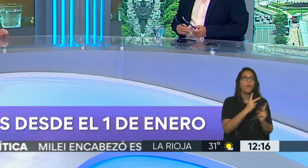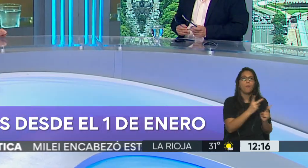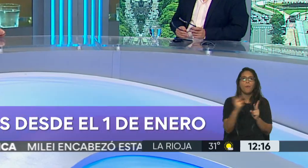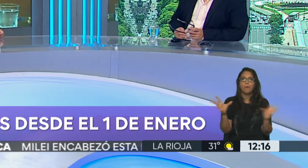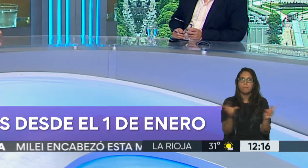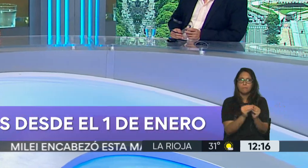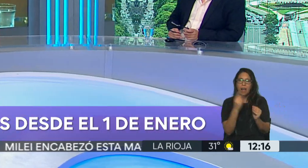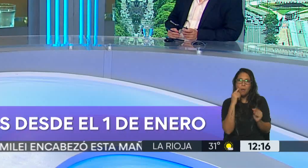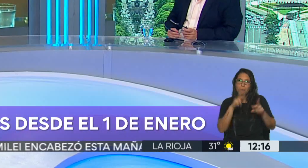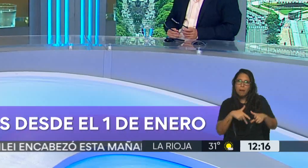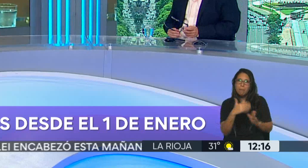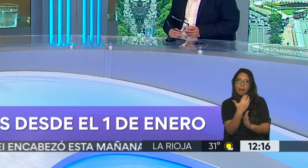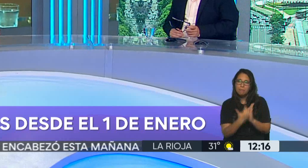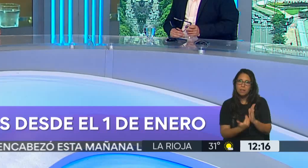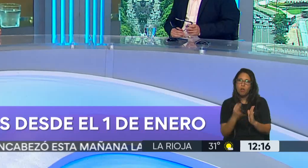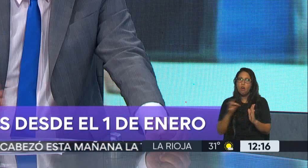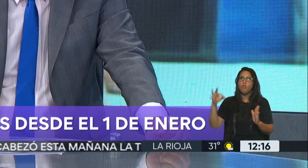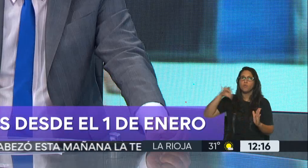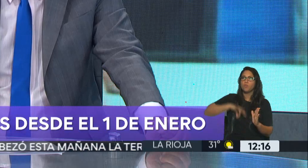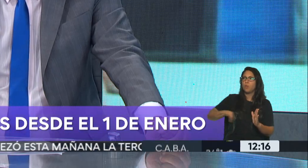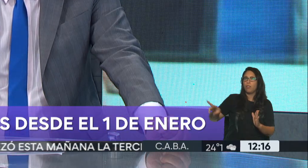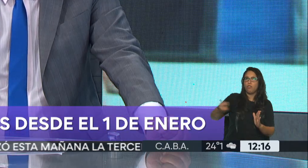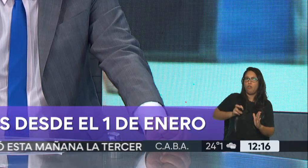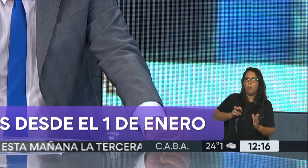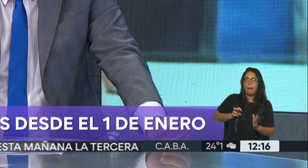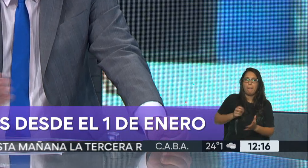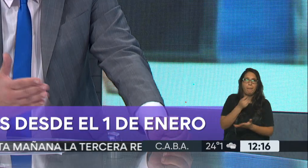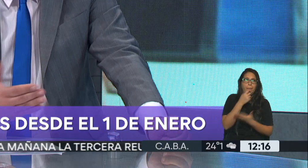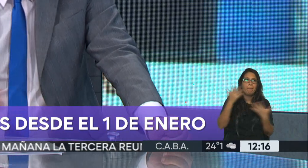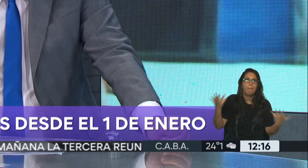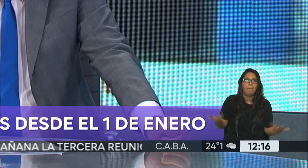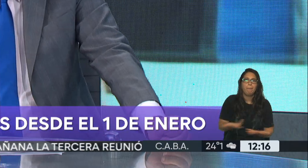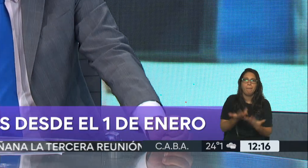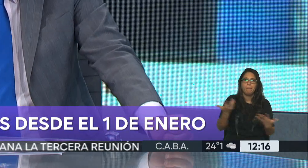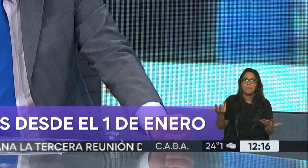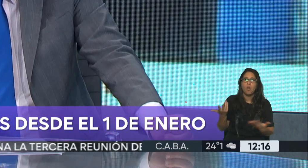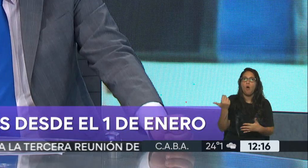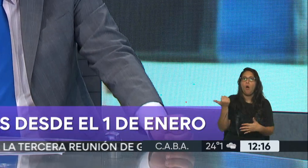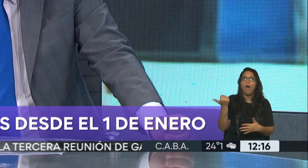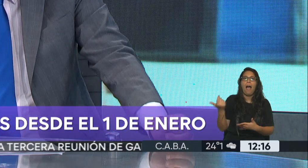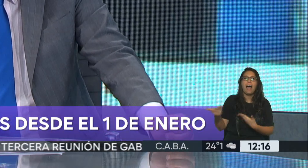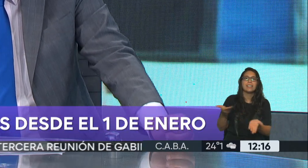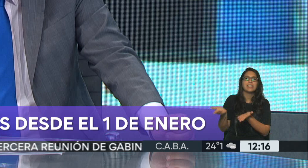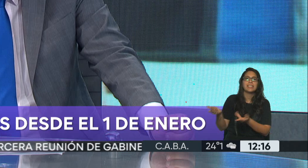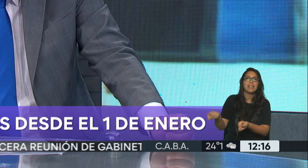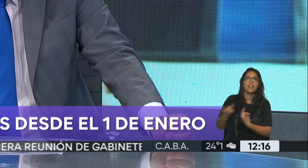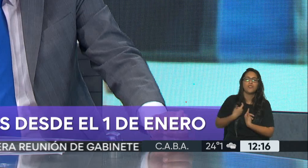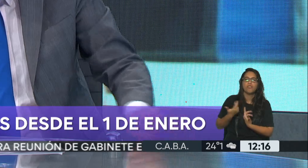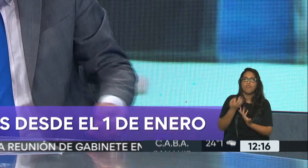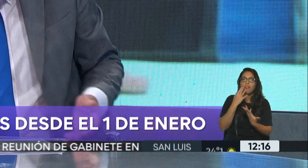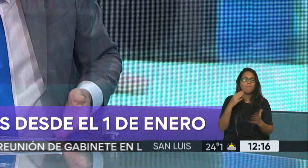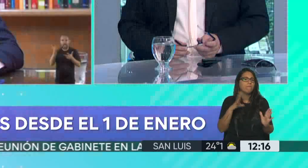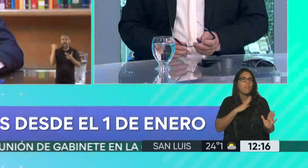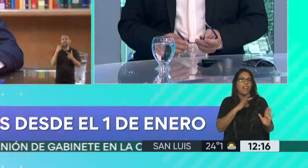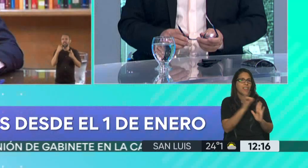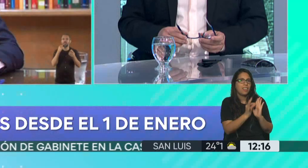previendo algo de eso. ¿Para quienes cobren, no sé, algún tipo de asignación o ayuda social? No conocemos los